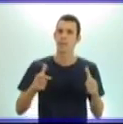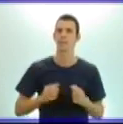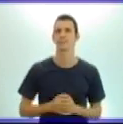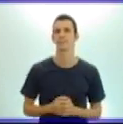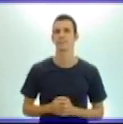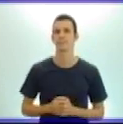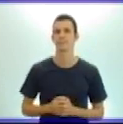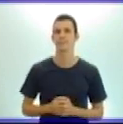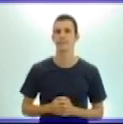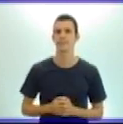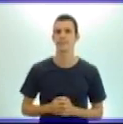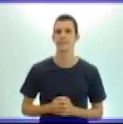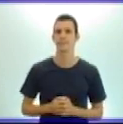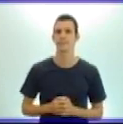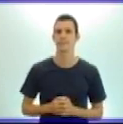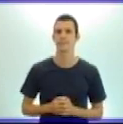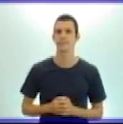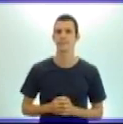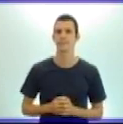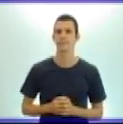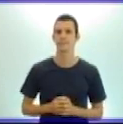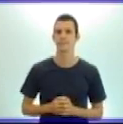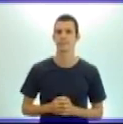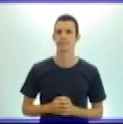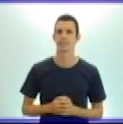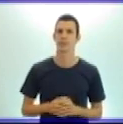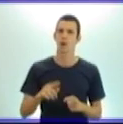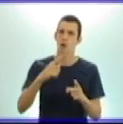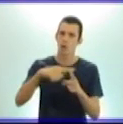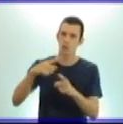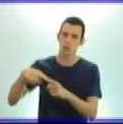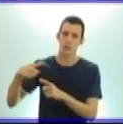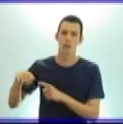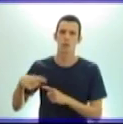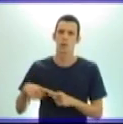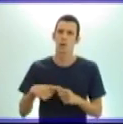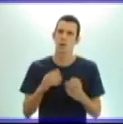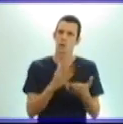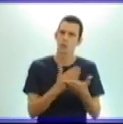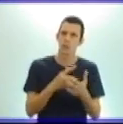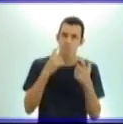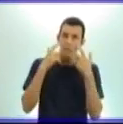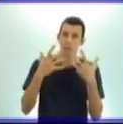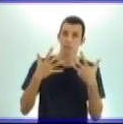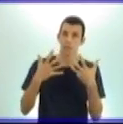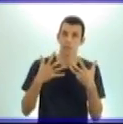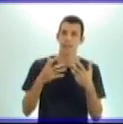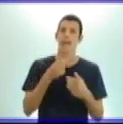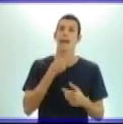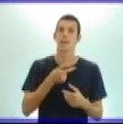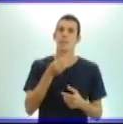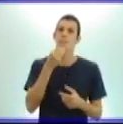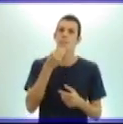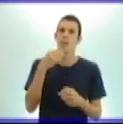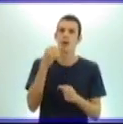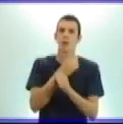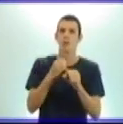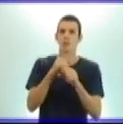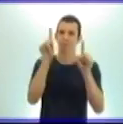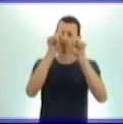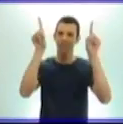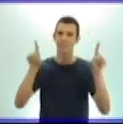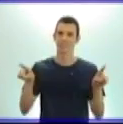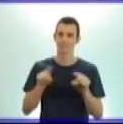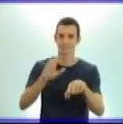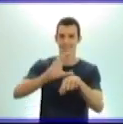de estudio, los que van a ejercitar. Fíjense cómo dice, de nuevo a Occidente, ahora con Camilo